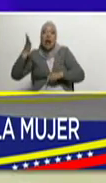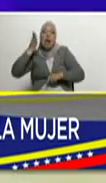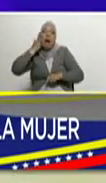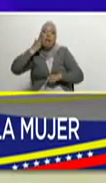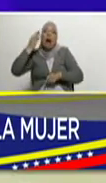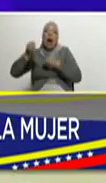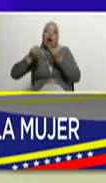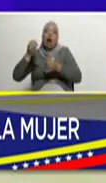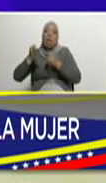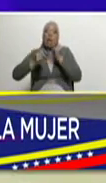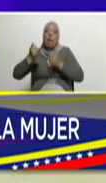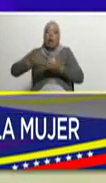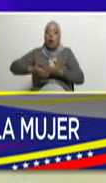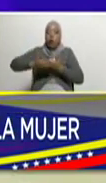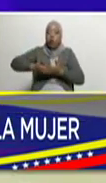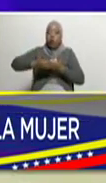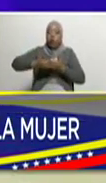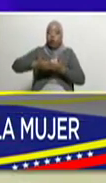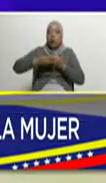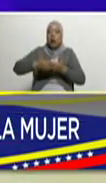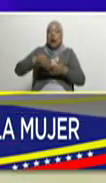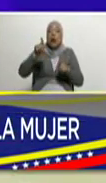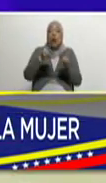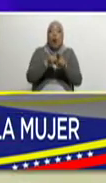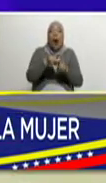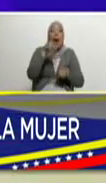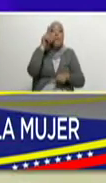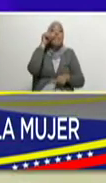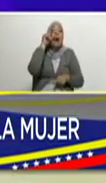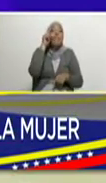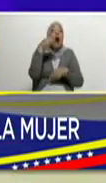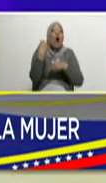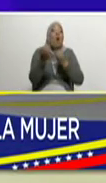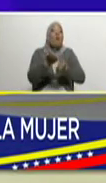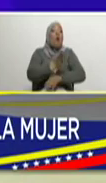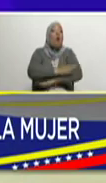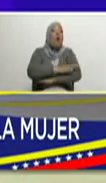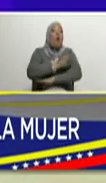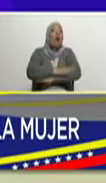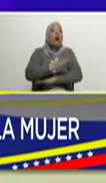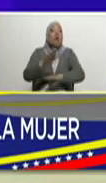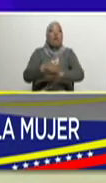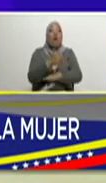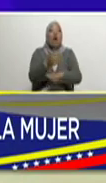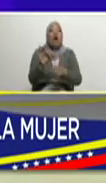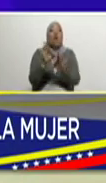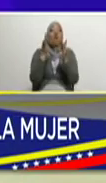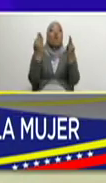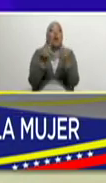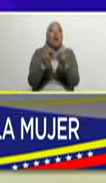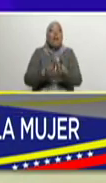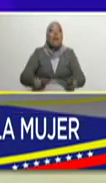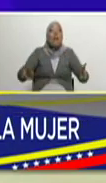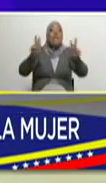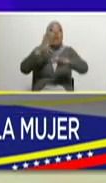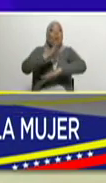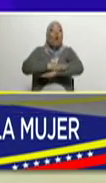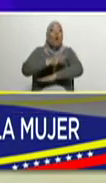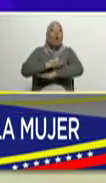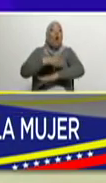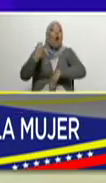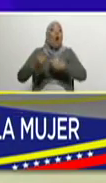El apoyo de la maternidad-paternidad compartida como núcleo principal de valor moral y